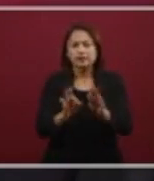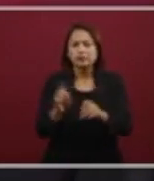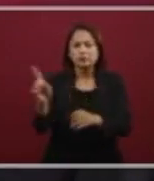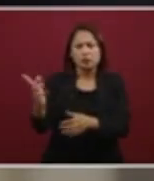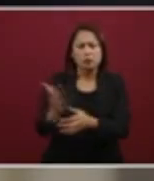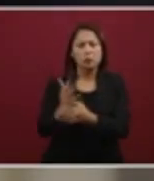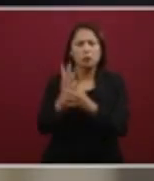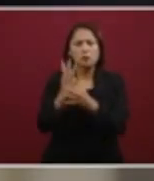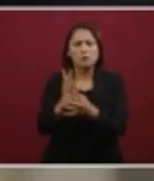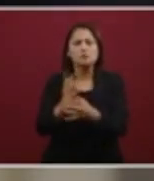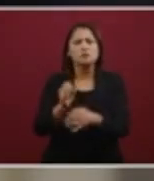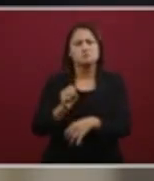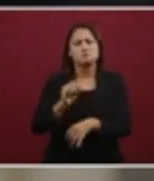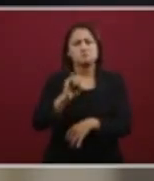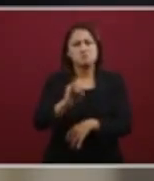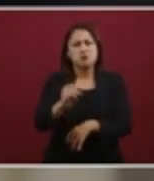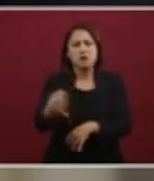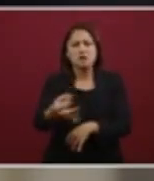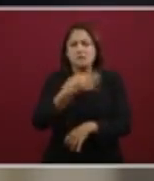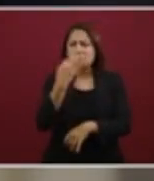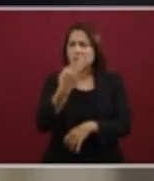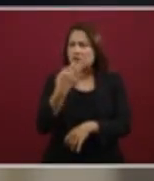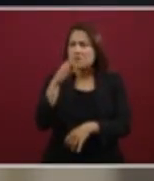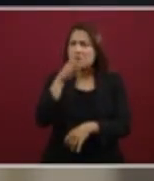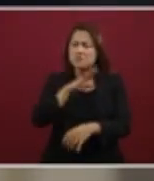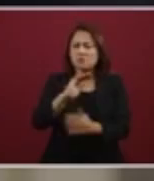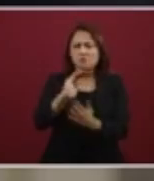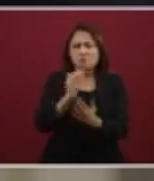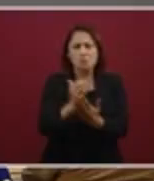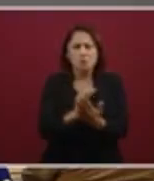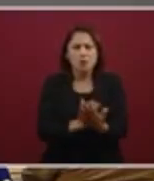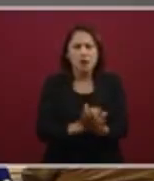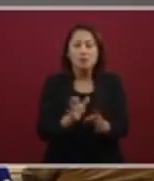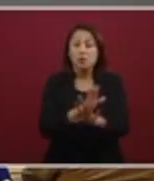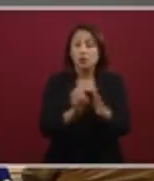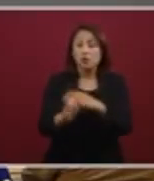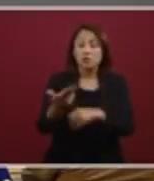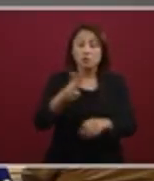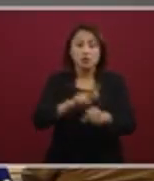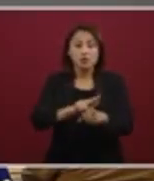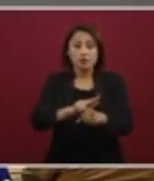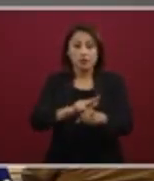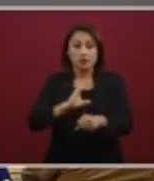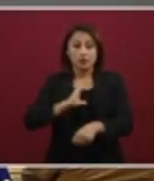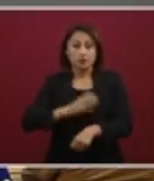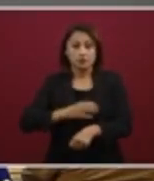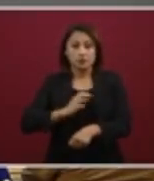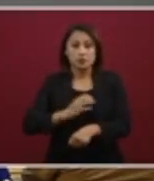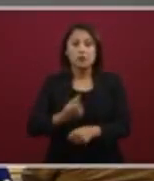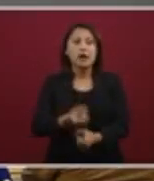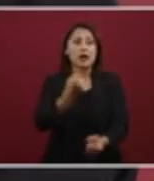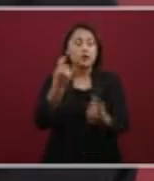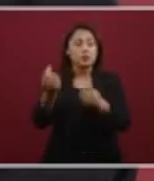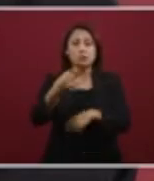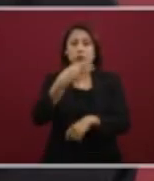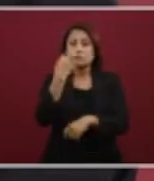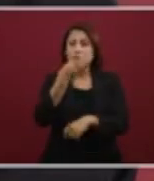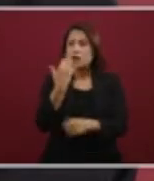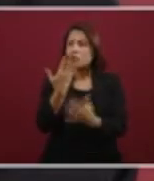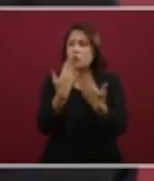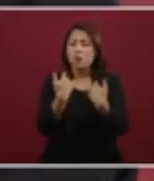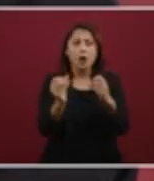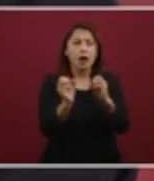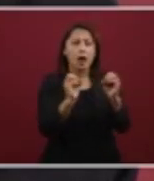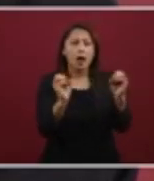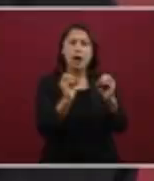los medicamentos, en cancerología, por ejemplo, los cuidados paliativos ya se ven afectados, se están teniendo que recortar los